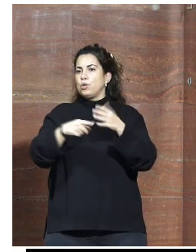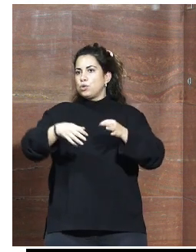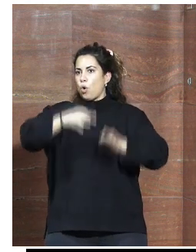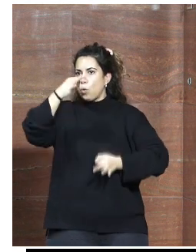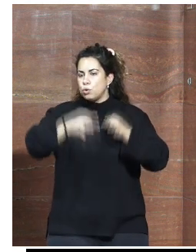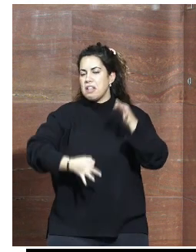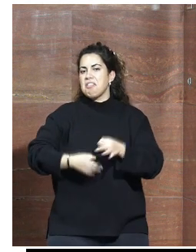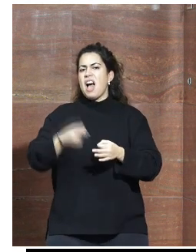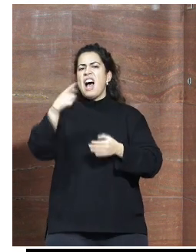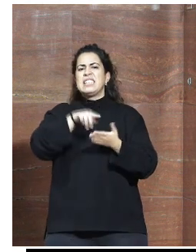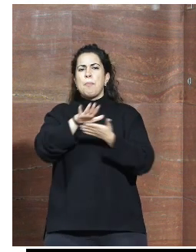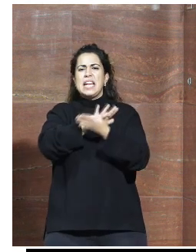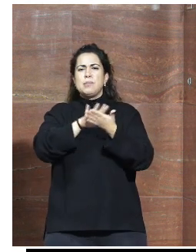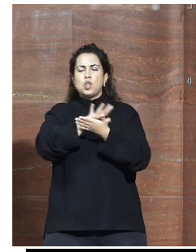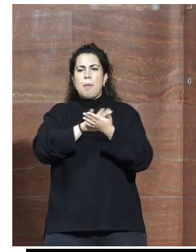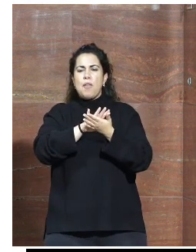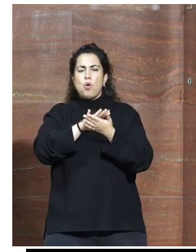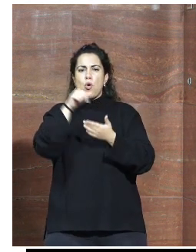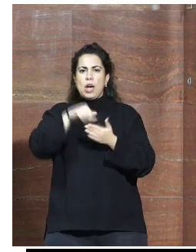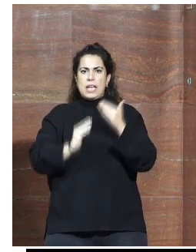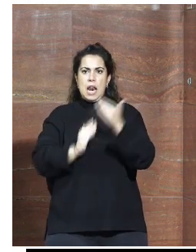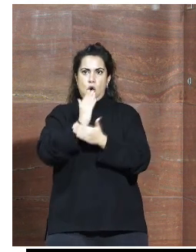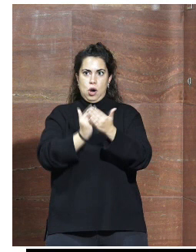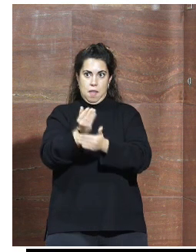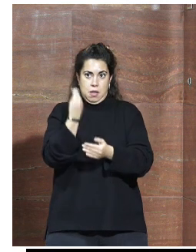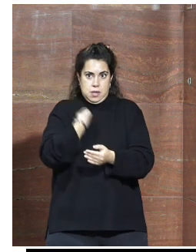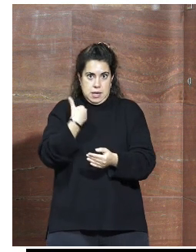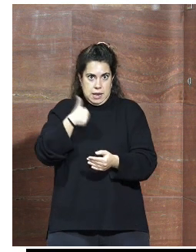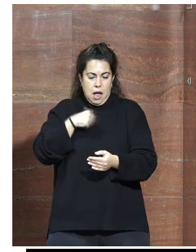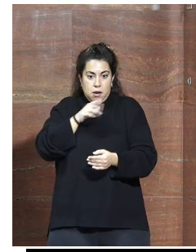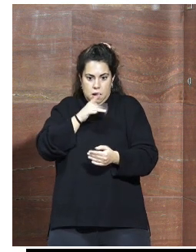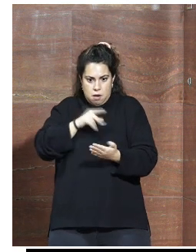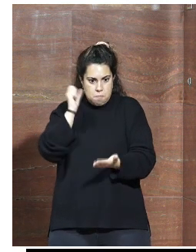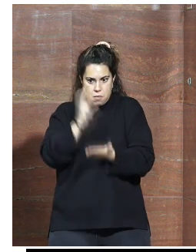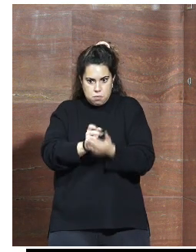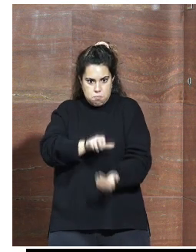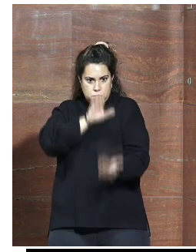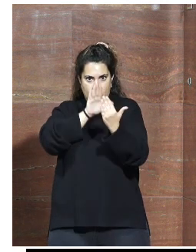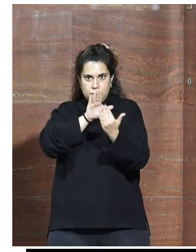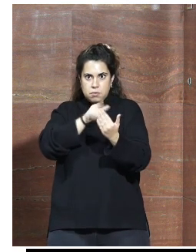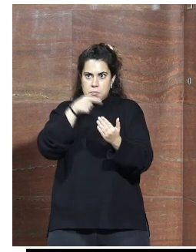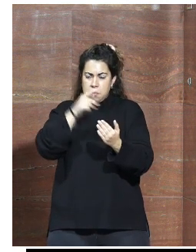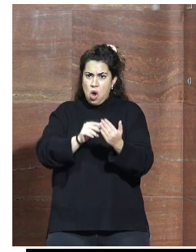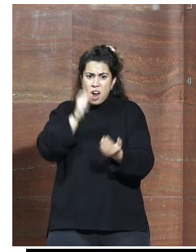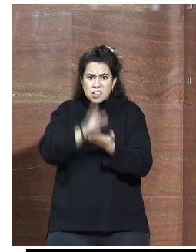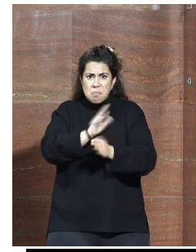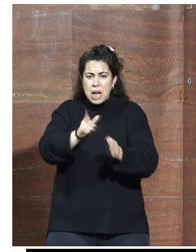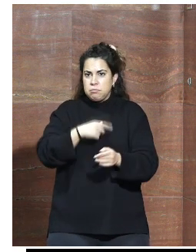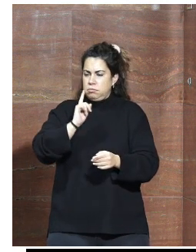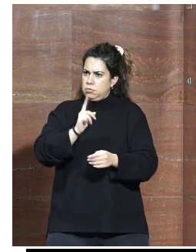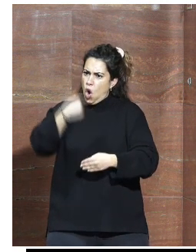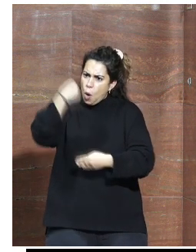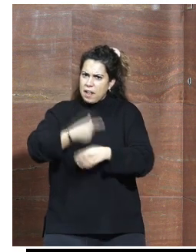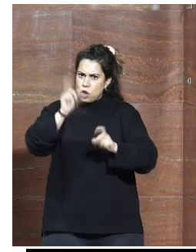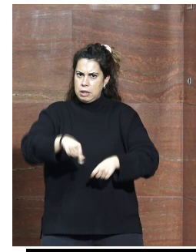hemos hablado a lo largo de la jornada. Por lo tanto, estamos ante un reto y una obligación, que la accesibilidad cognitiva llegue